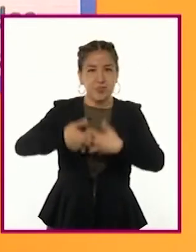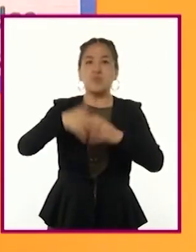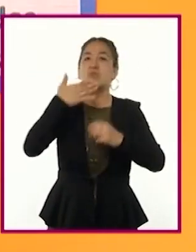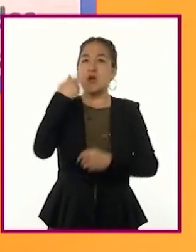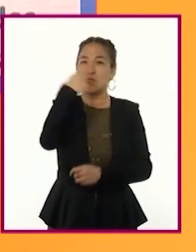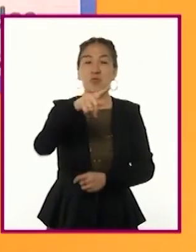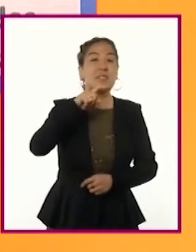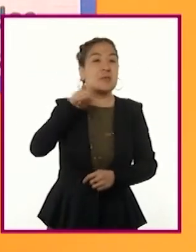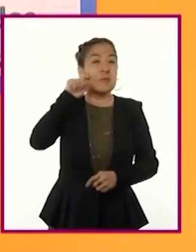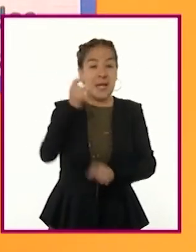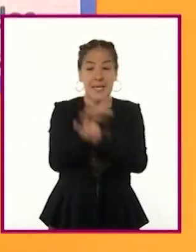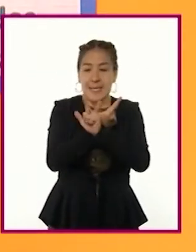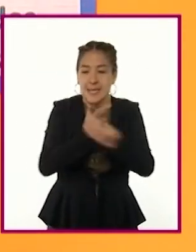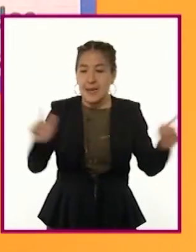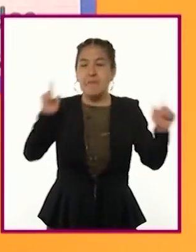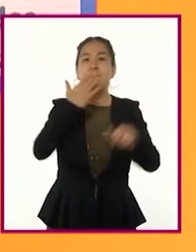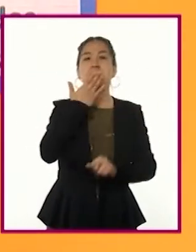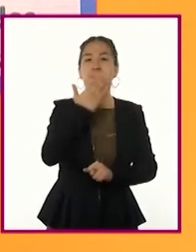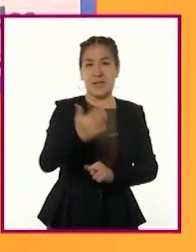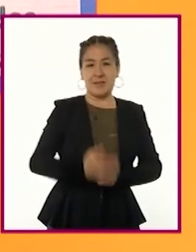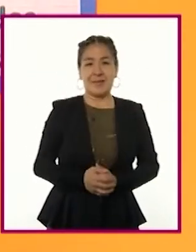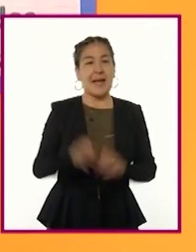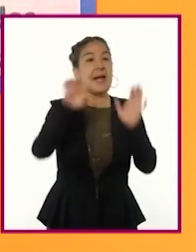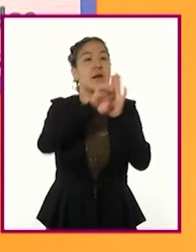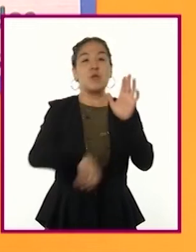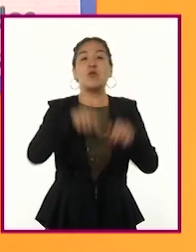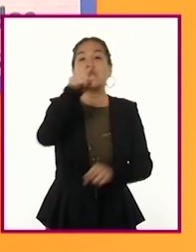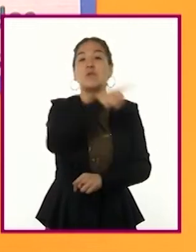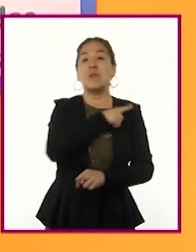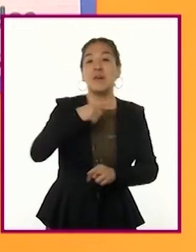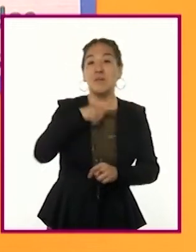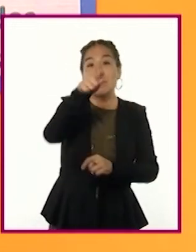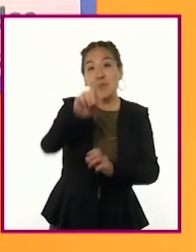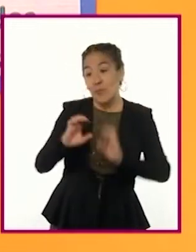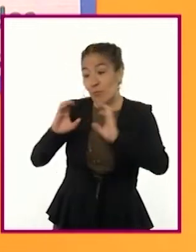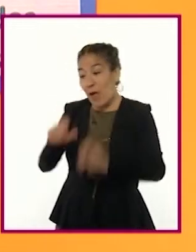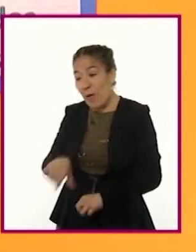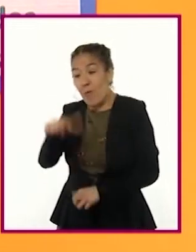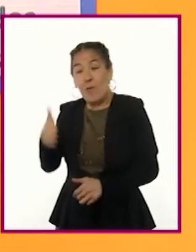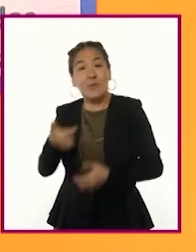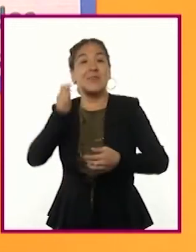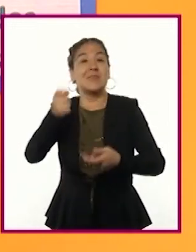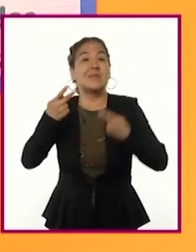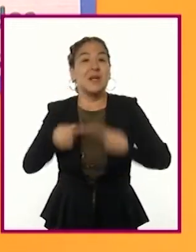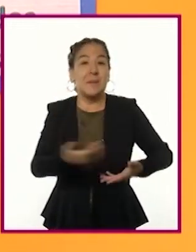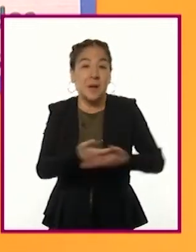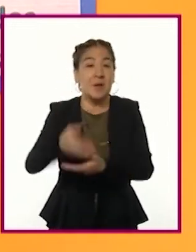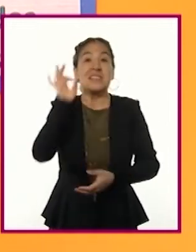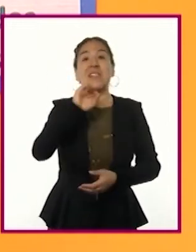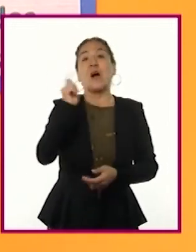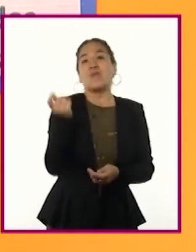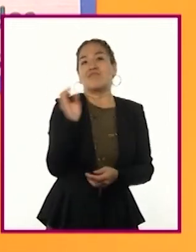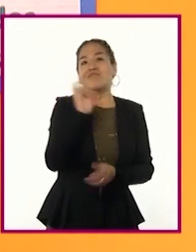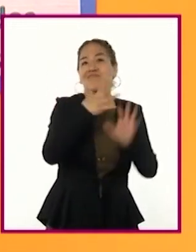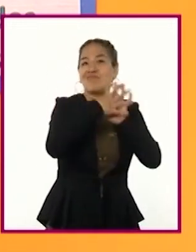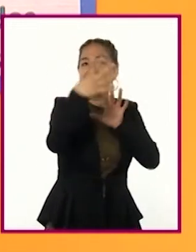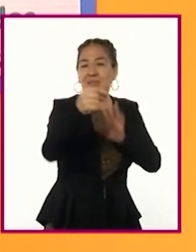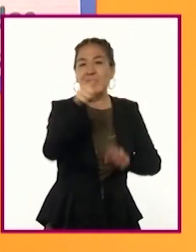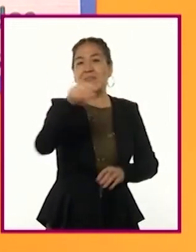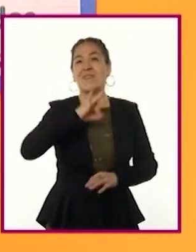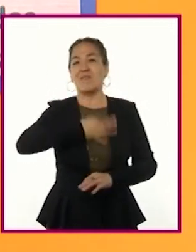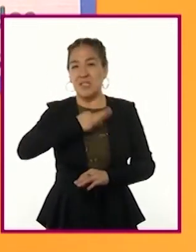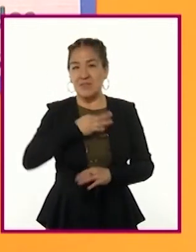libre y plena, tal como lo es el cuidado de otra persona o la posibilidad de contraer una ITS.